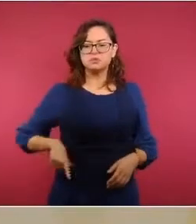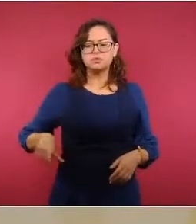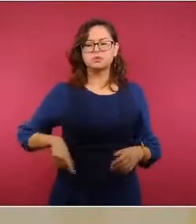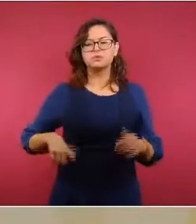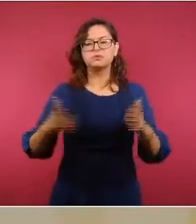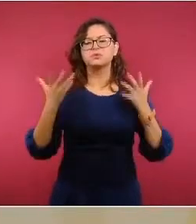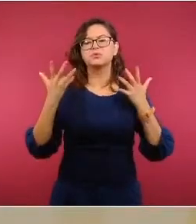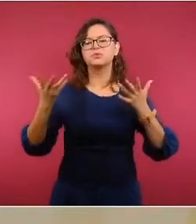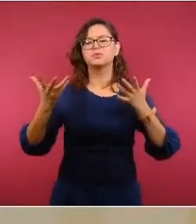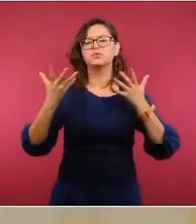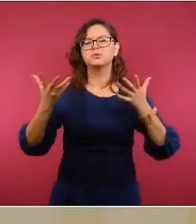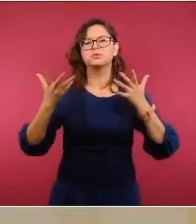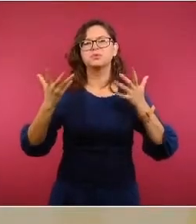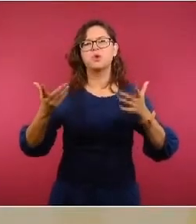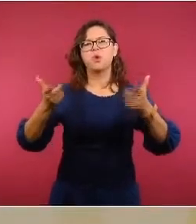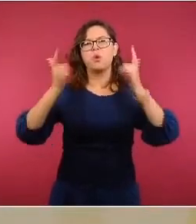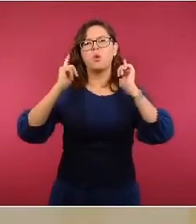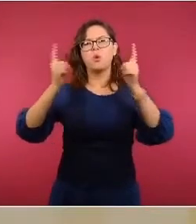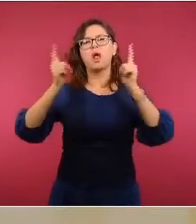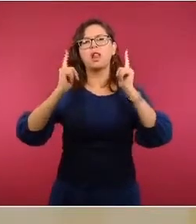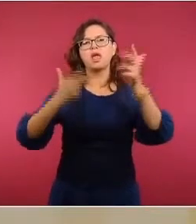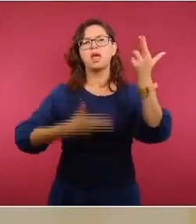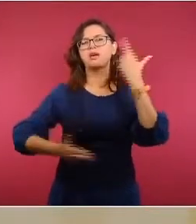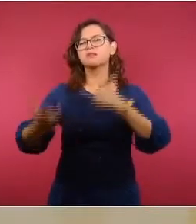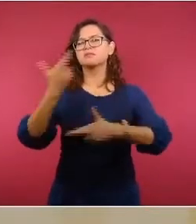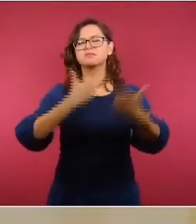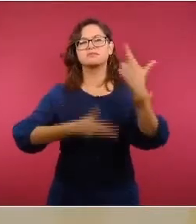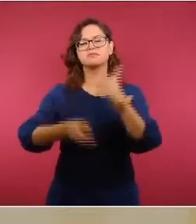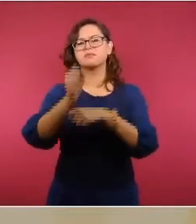Añoran, aspiran a